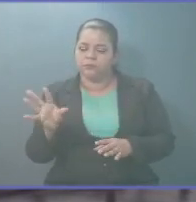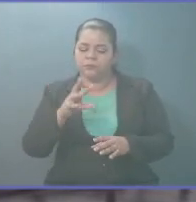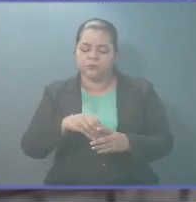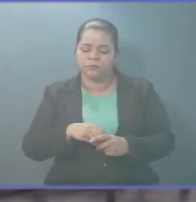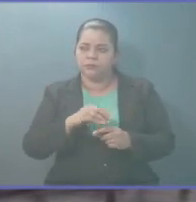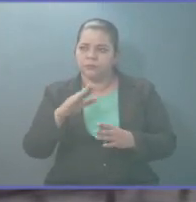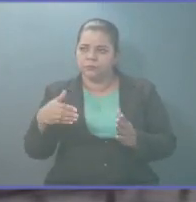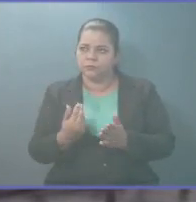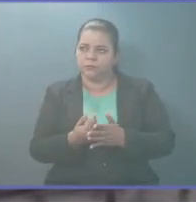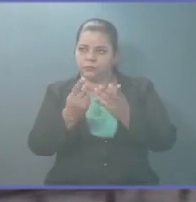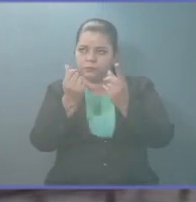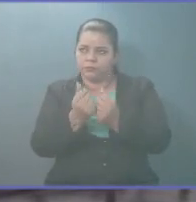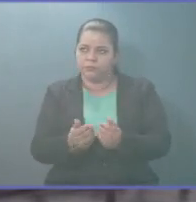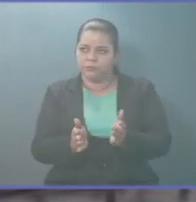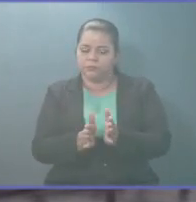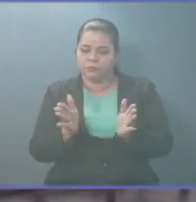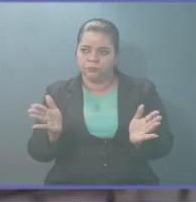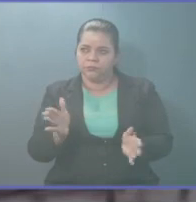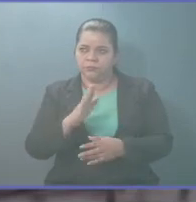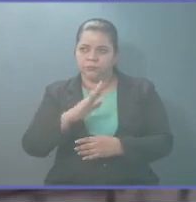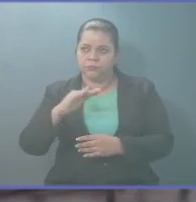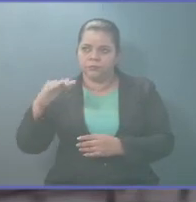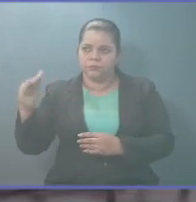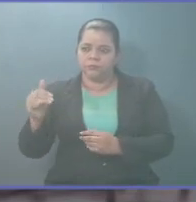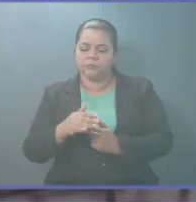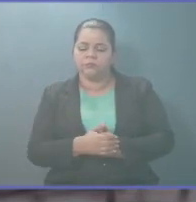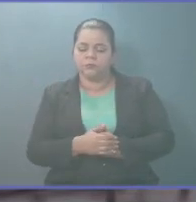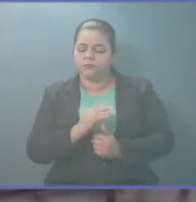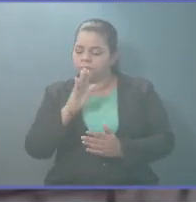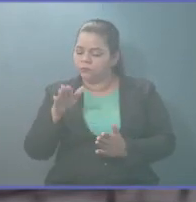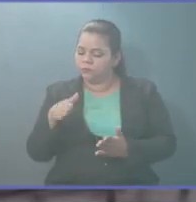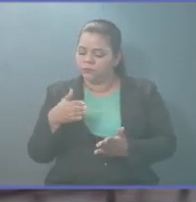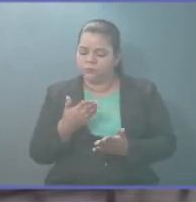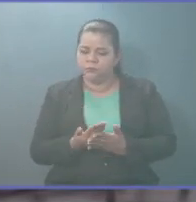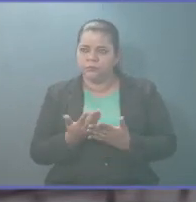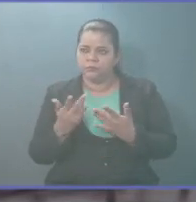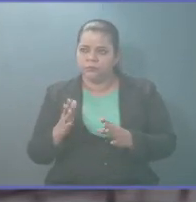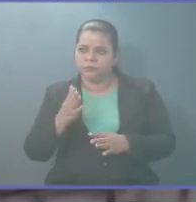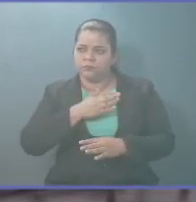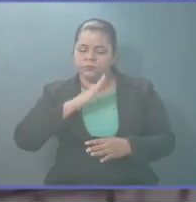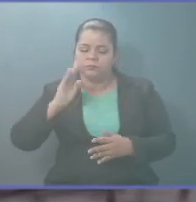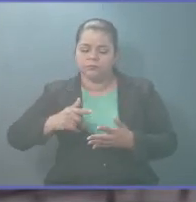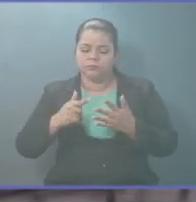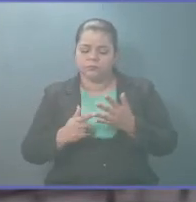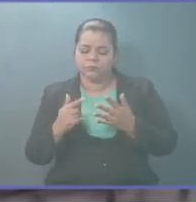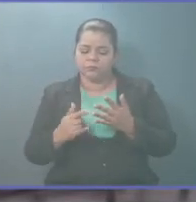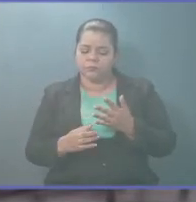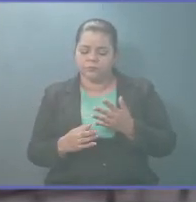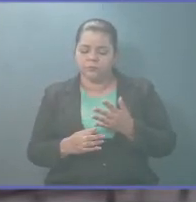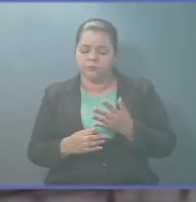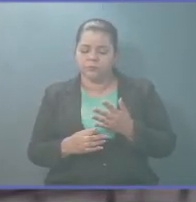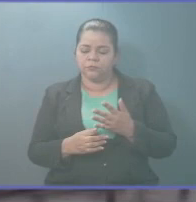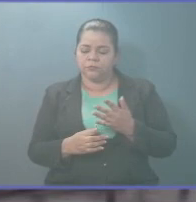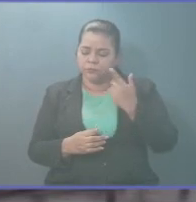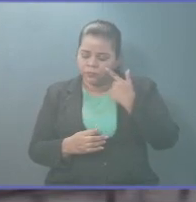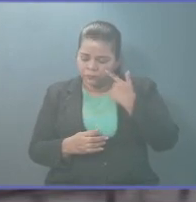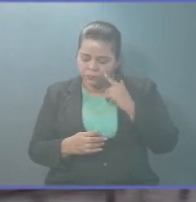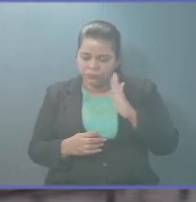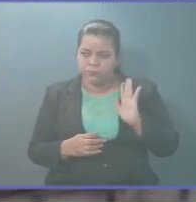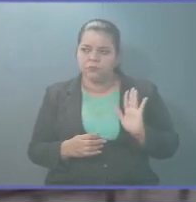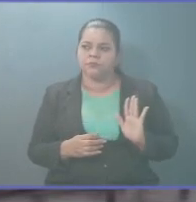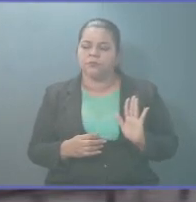sustituirá de pleno derecho al CONAIPD creado mediante decreto ejecutivo número 80 de fecha 17 de junio del año 2010. Dicho